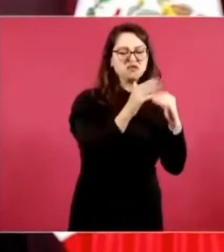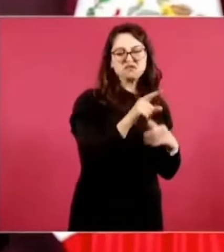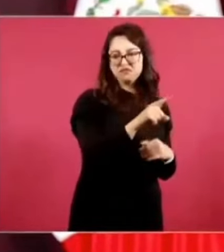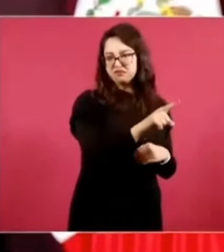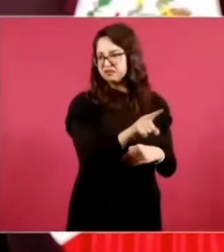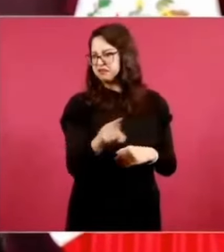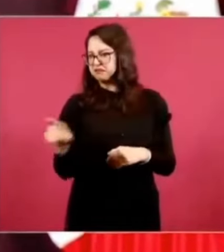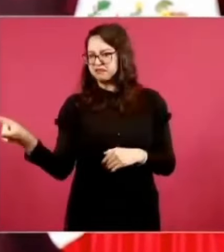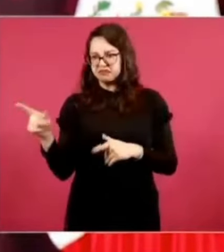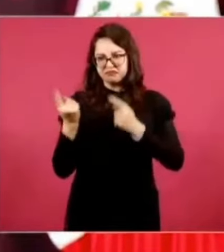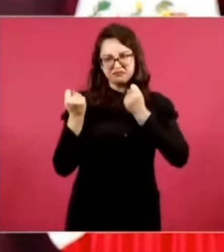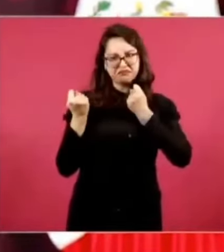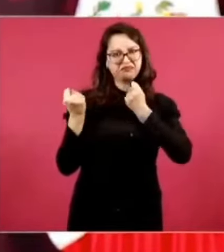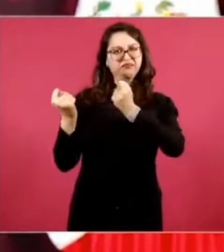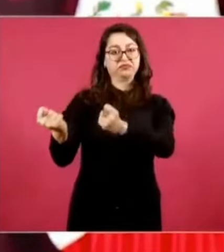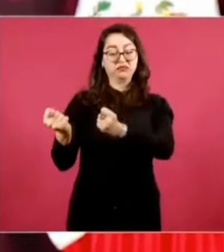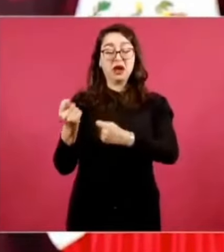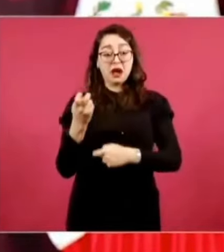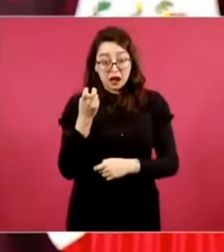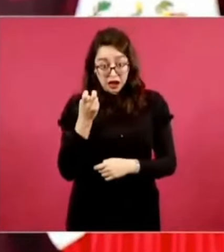Nada, ¿qué vamos a estar